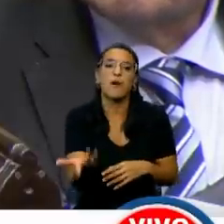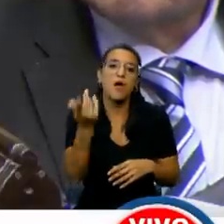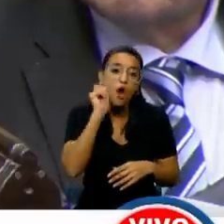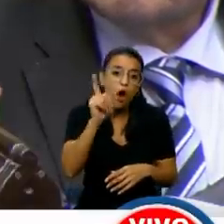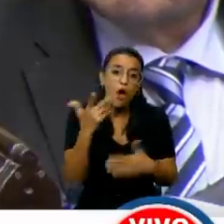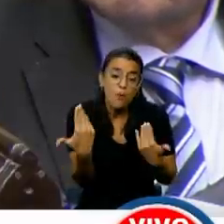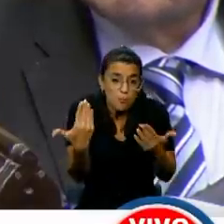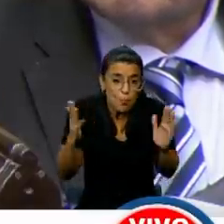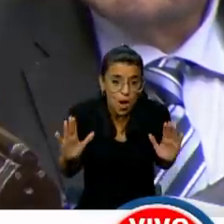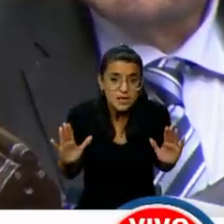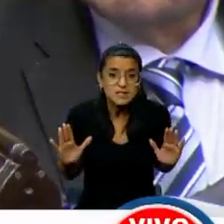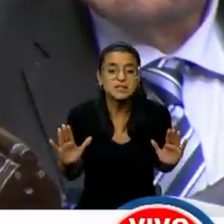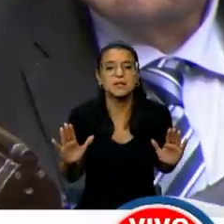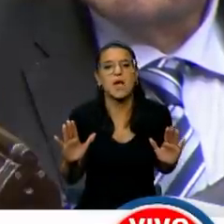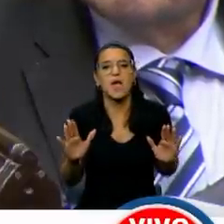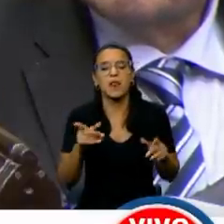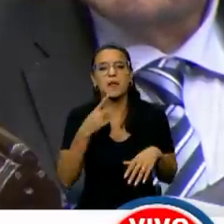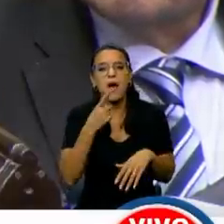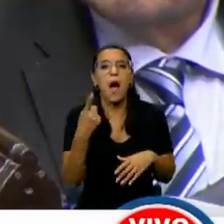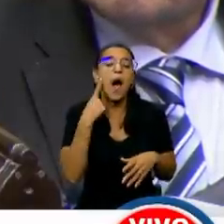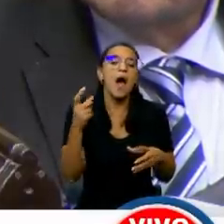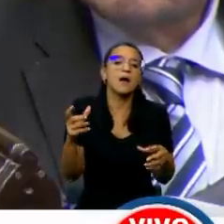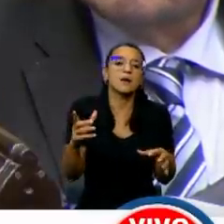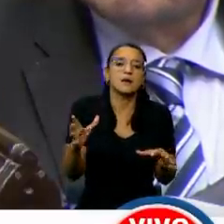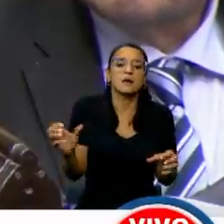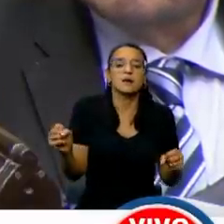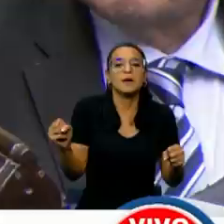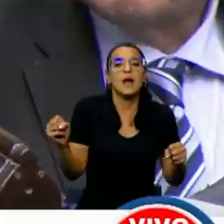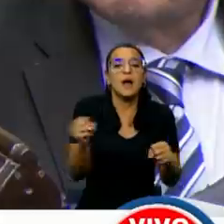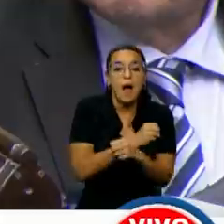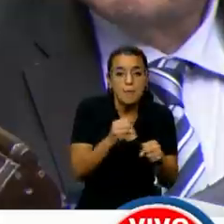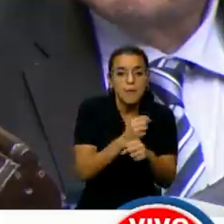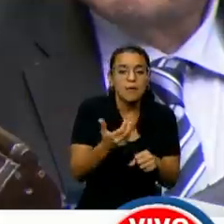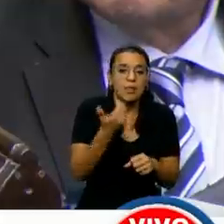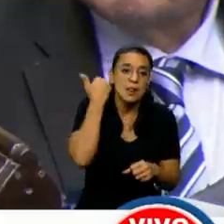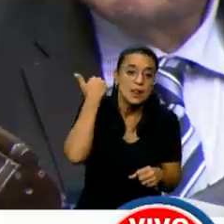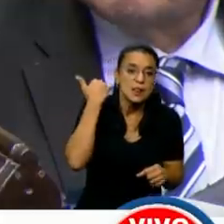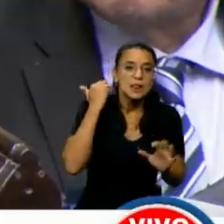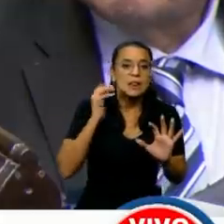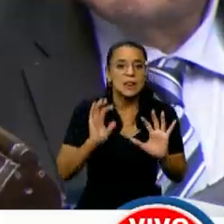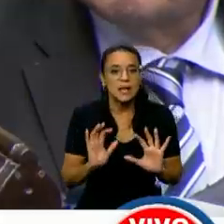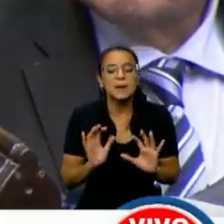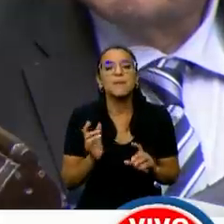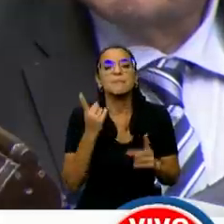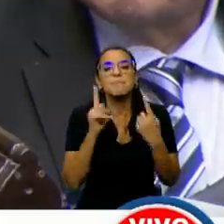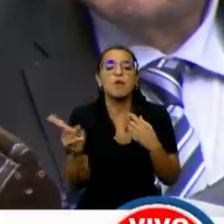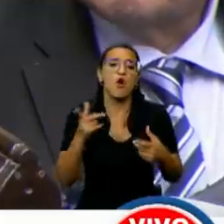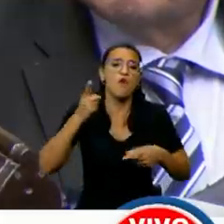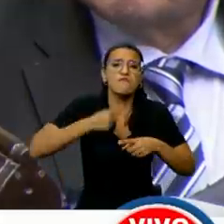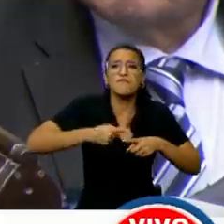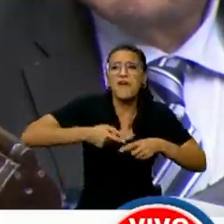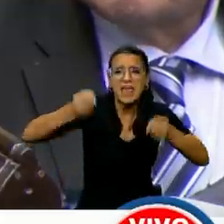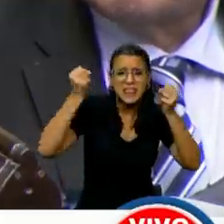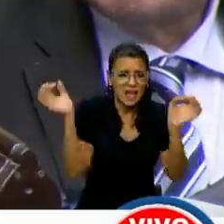logre tal vez una ajustada aprobación del presupuesto y la verdad que no vamos a tener este nada para festejar